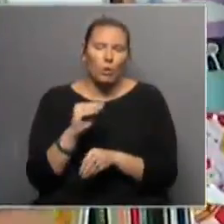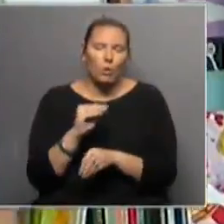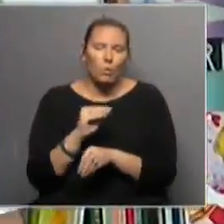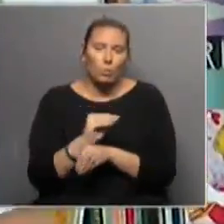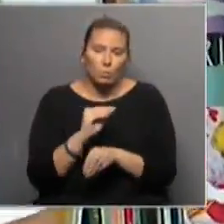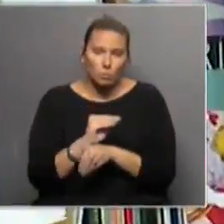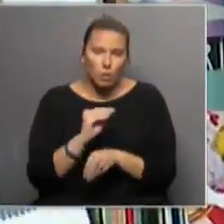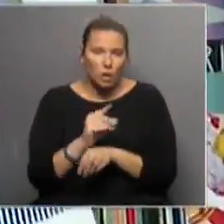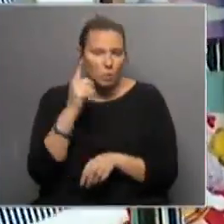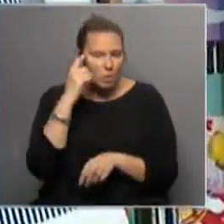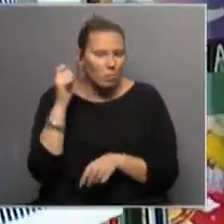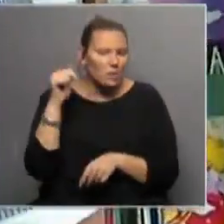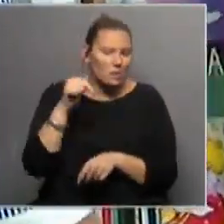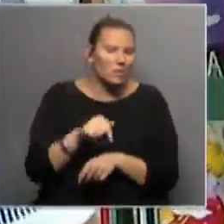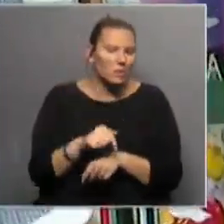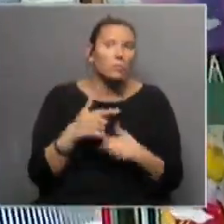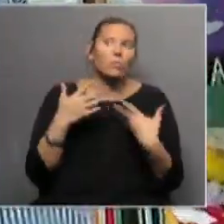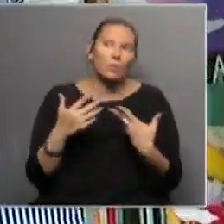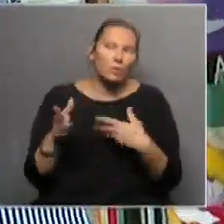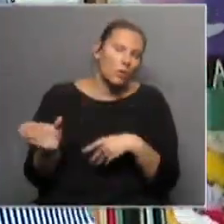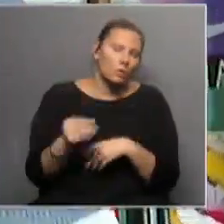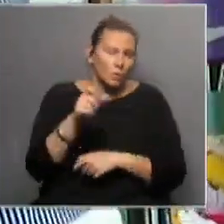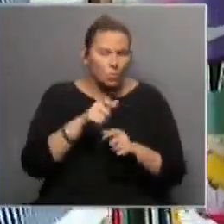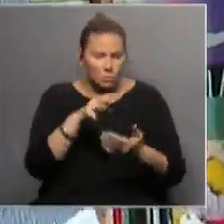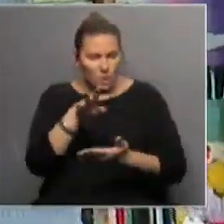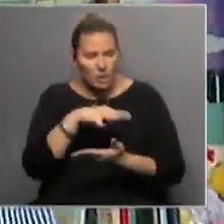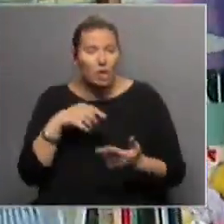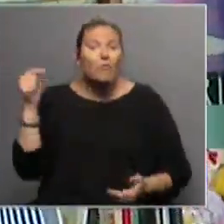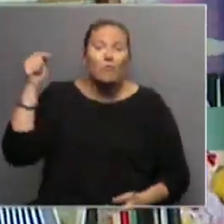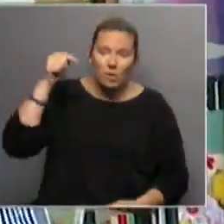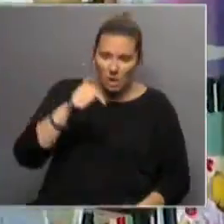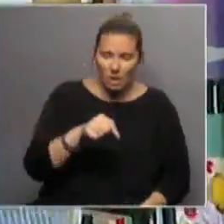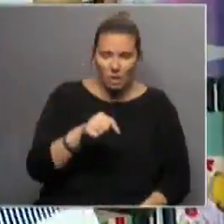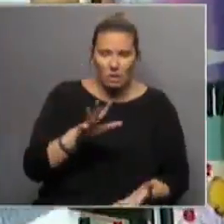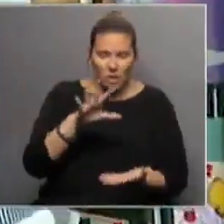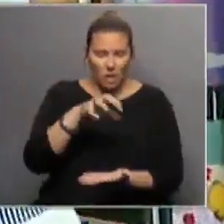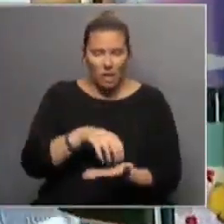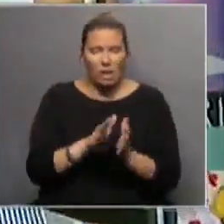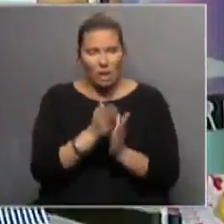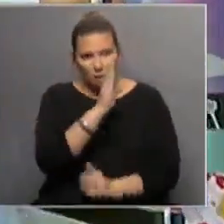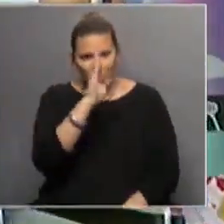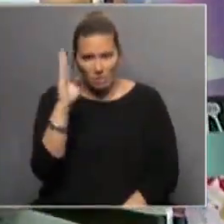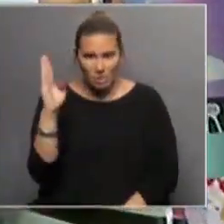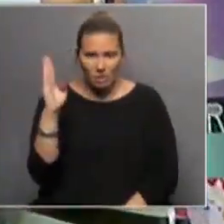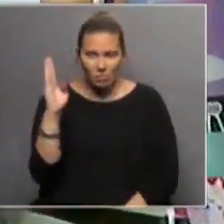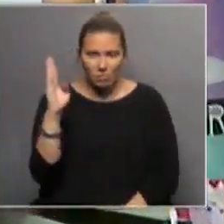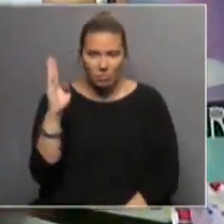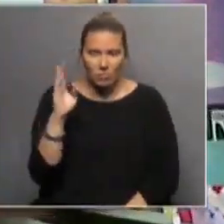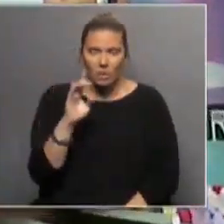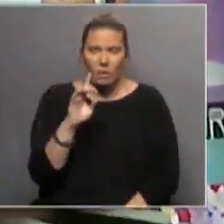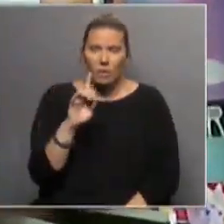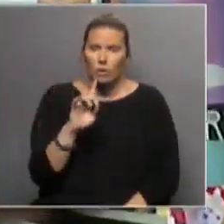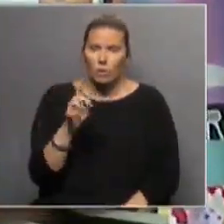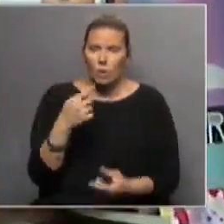una experiencia venir aquí. Por eso les recomiendo a todos los lectores que vengan a la librería. O sea, que no está